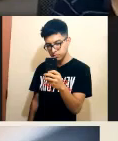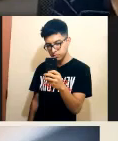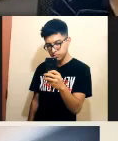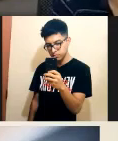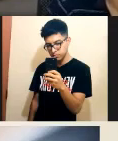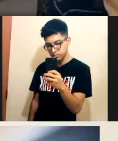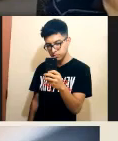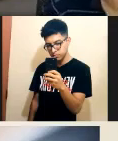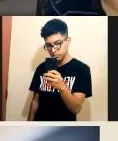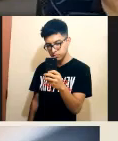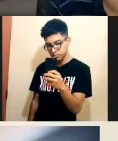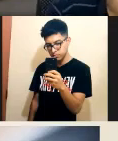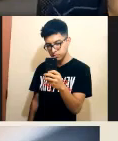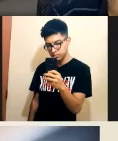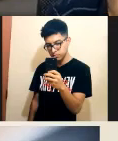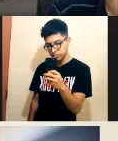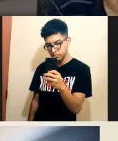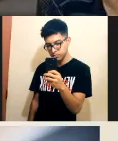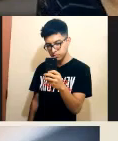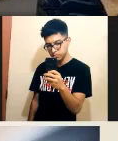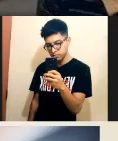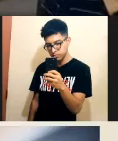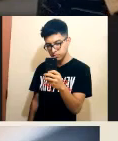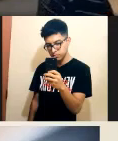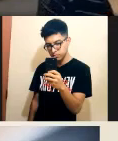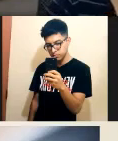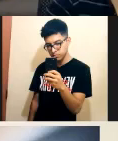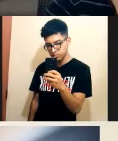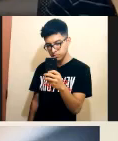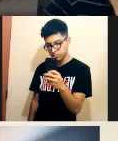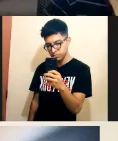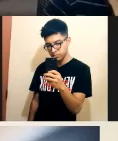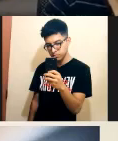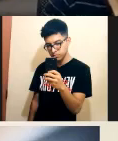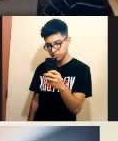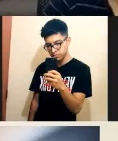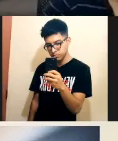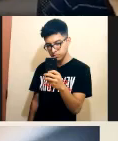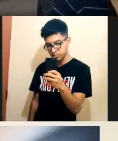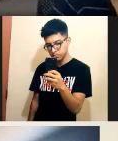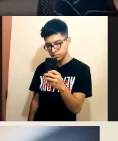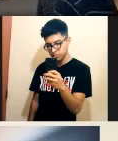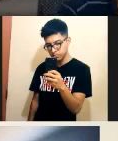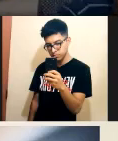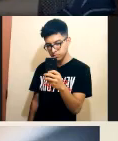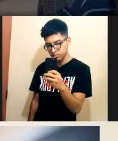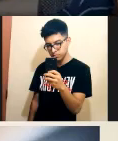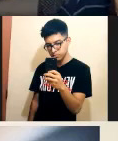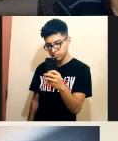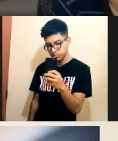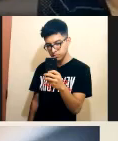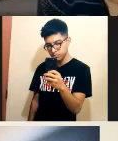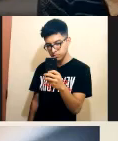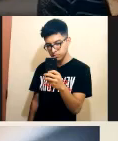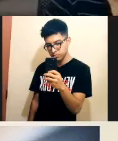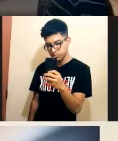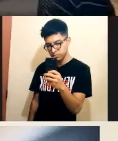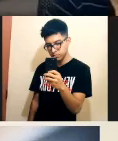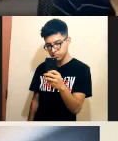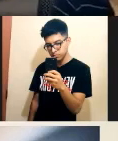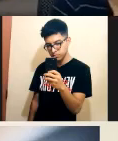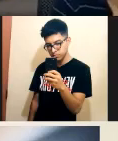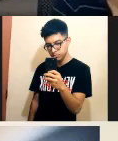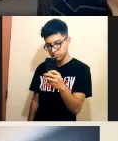esto evitaría este intercambio de temperatura. Entonces, los materiales pétreos